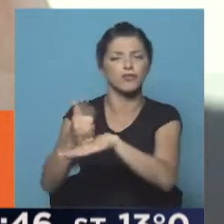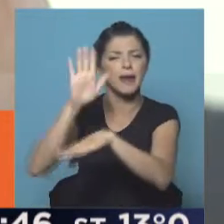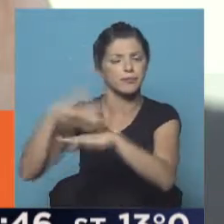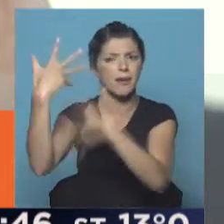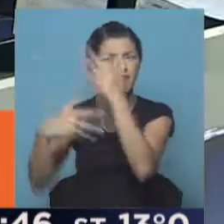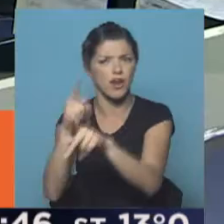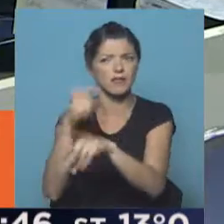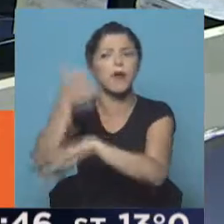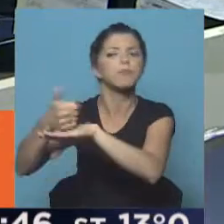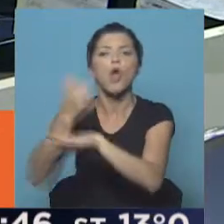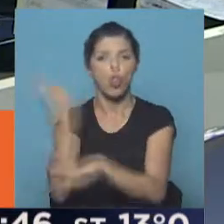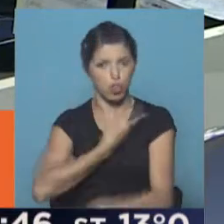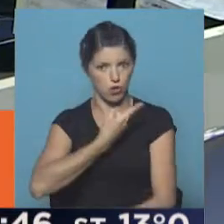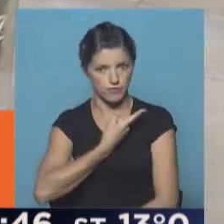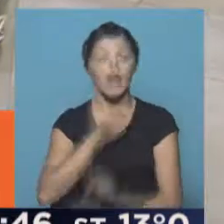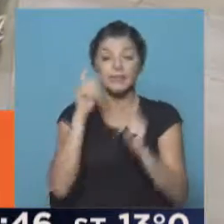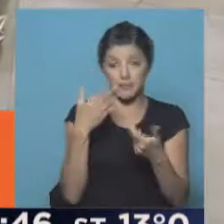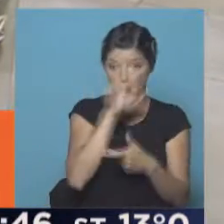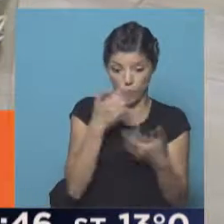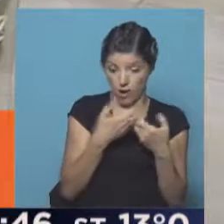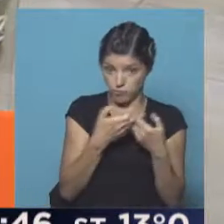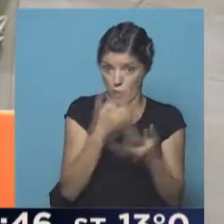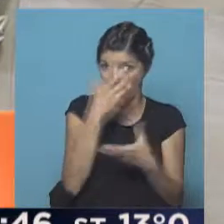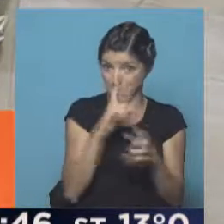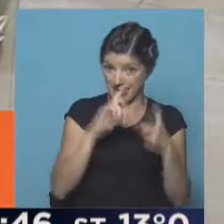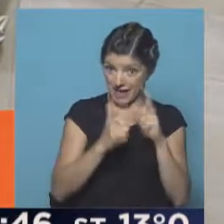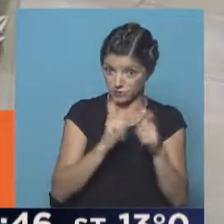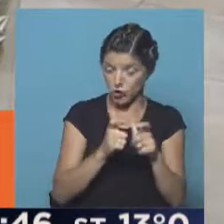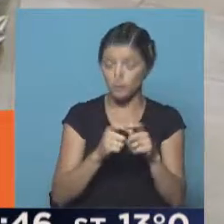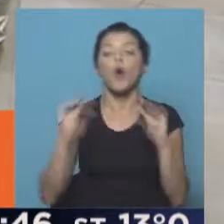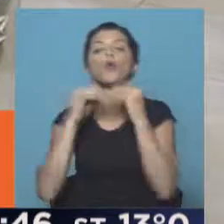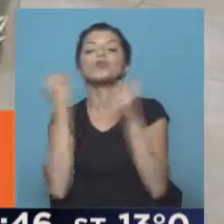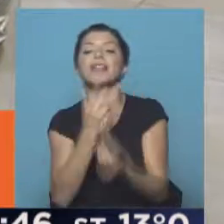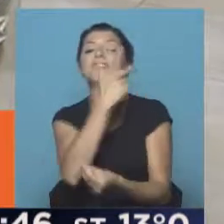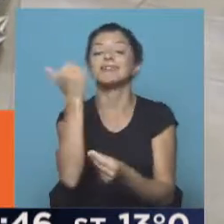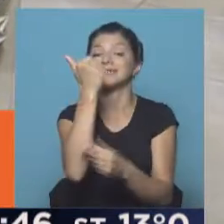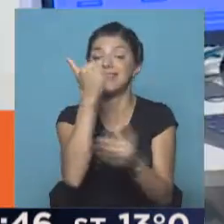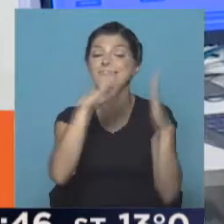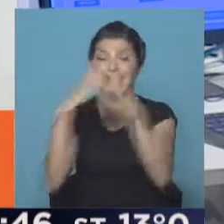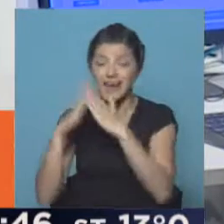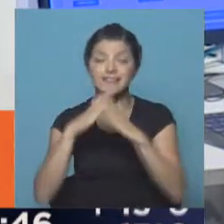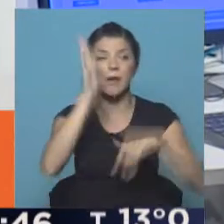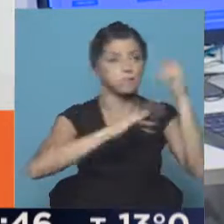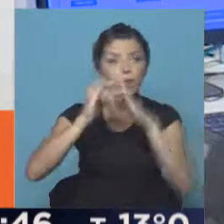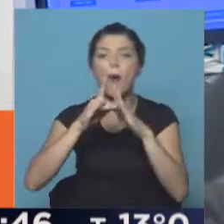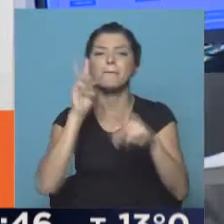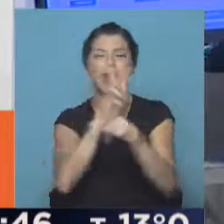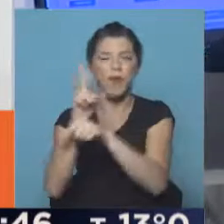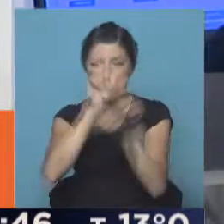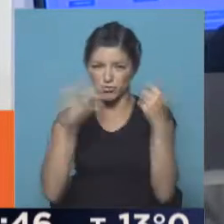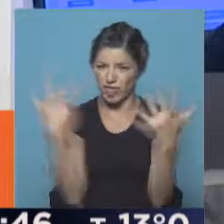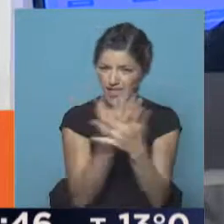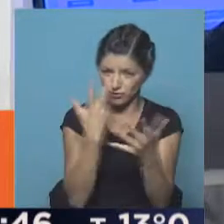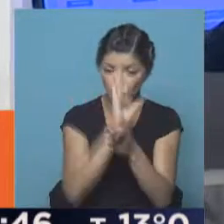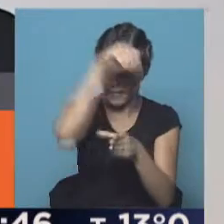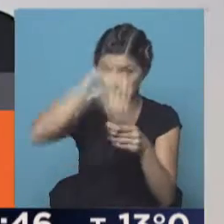que va a tener la mujer en el celular, la construcción de 36 hogares de protección integral y en este año